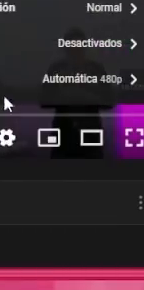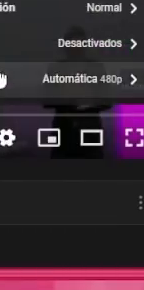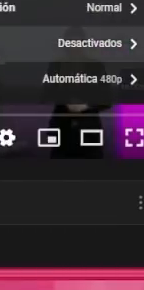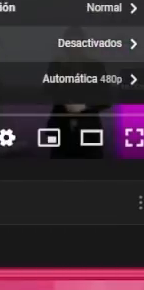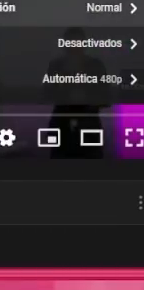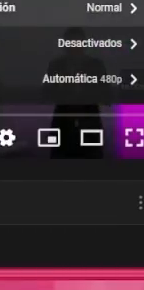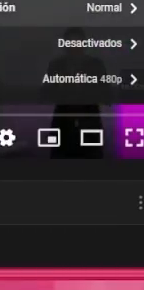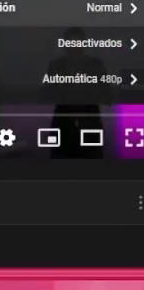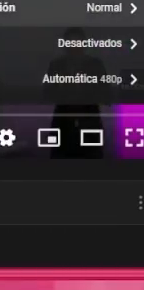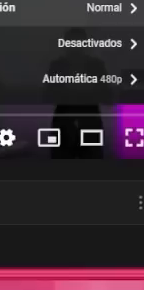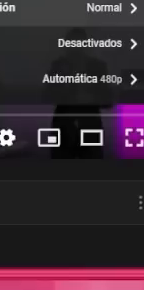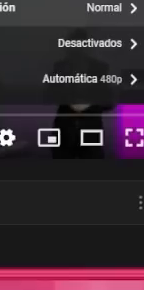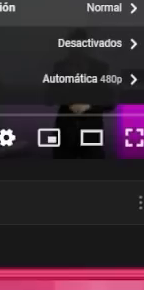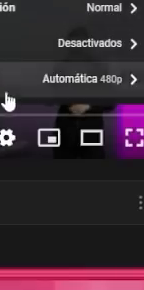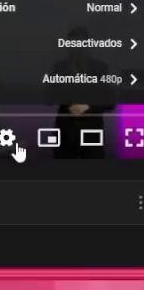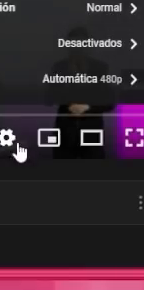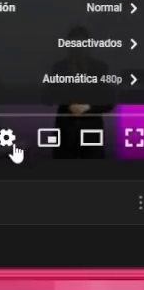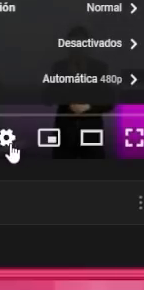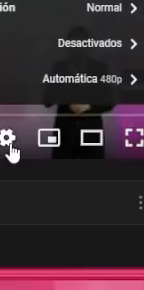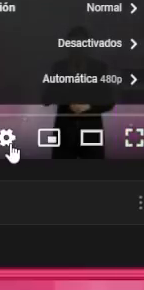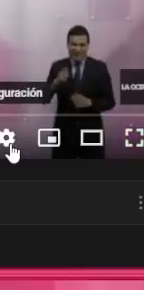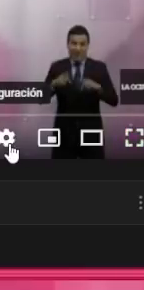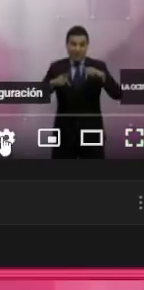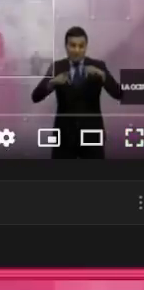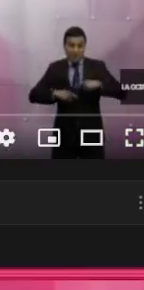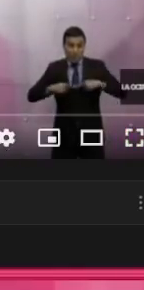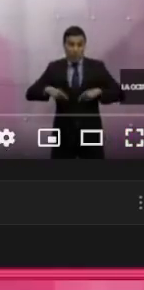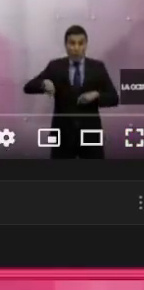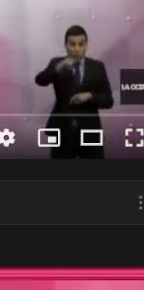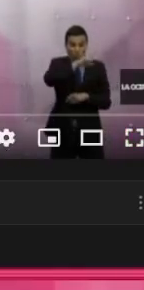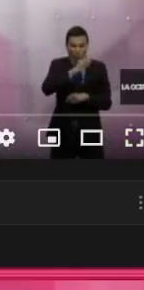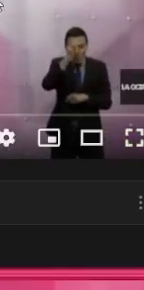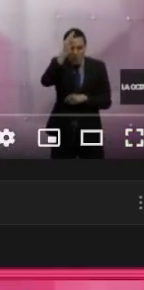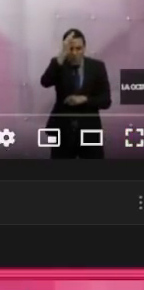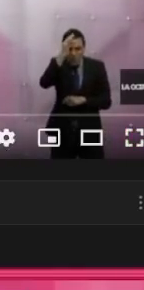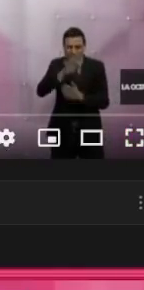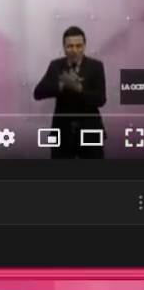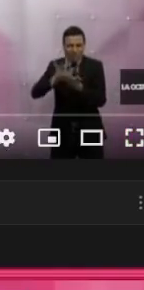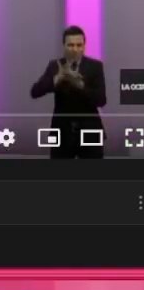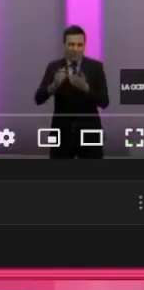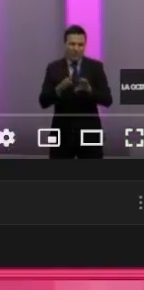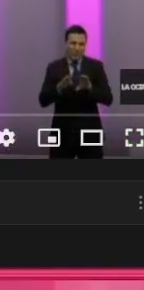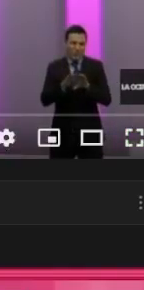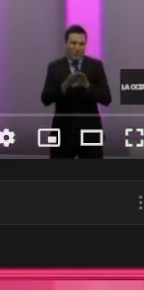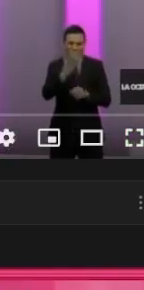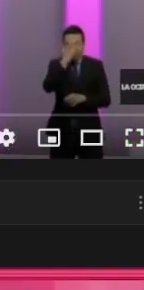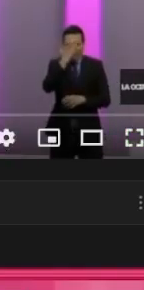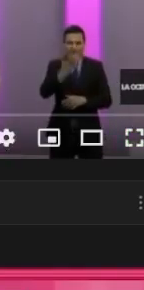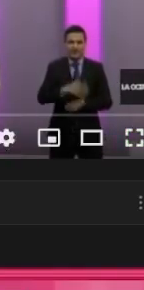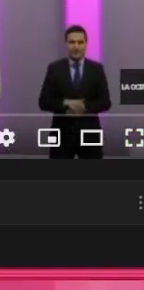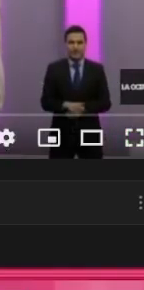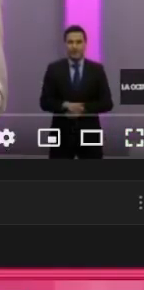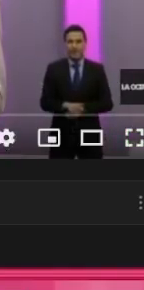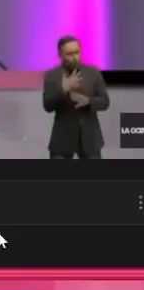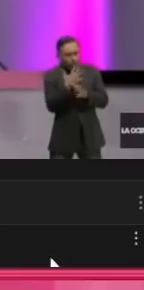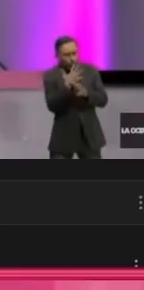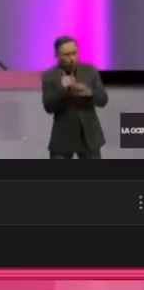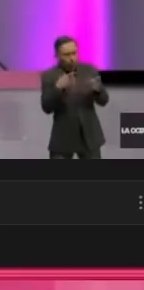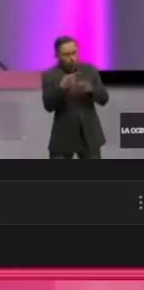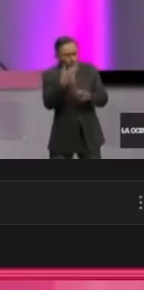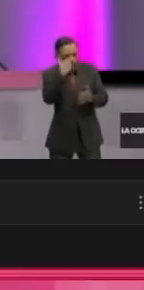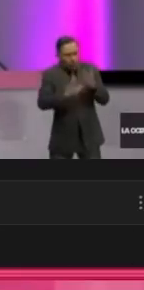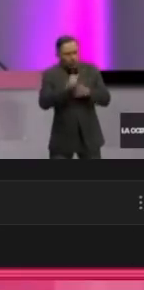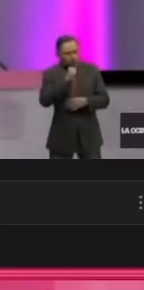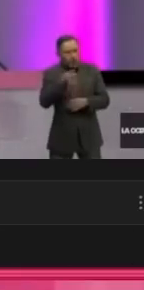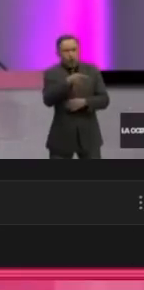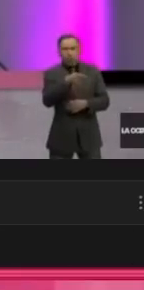tener este representante que solamente gente mediocre se siente simpatizante de él. Tiempo, Gilberto, gracias. Juncal Solano, la misma pregunta. Y lo